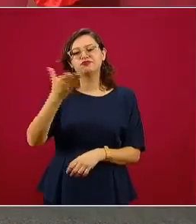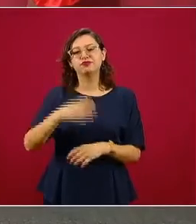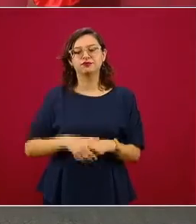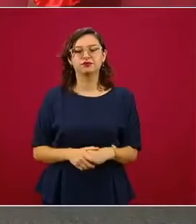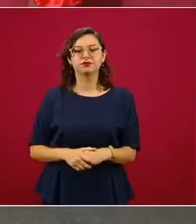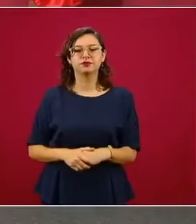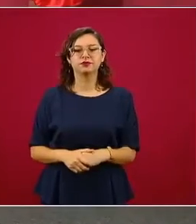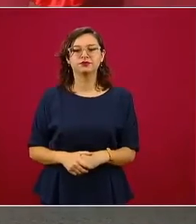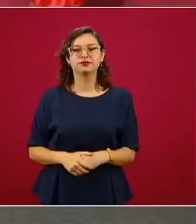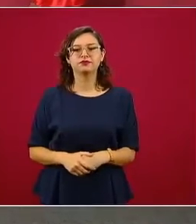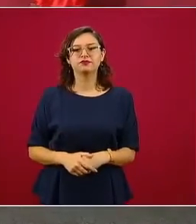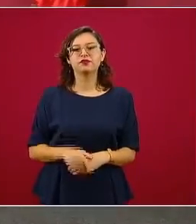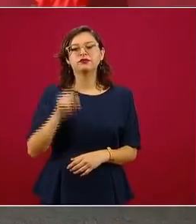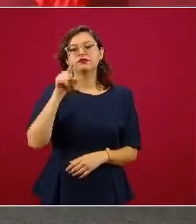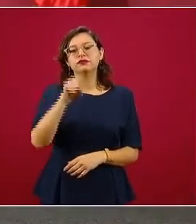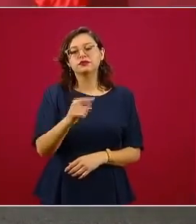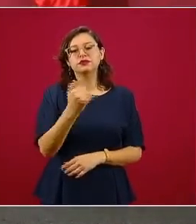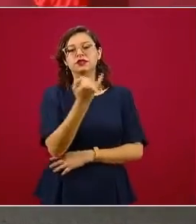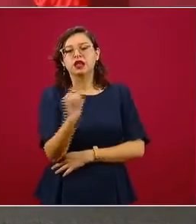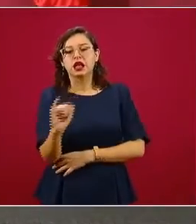una estancia infantil.